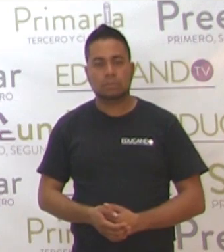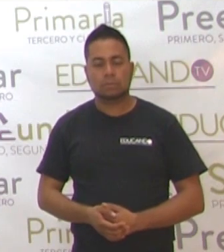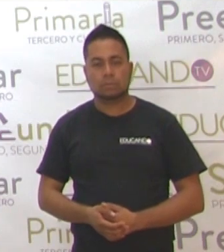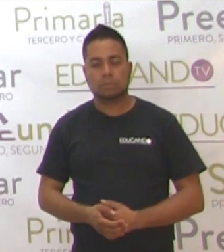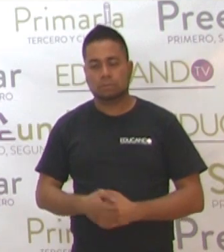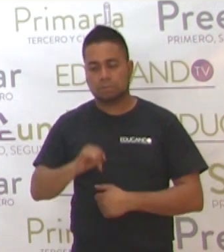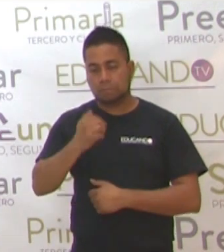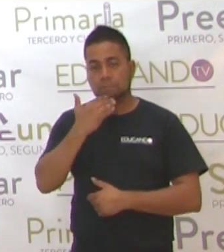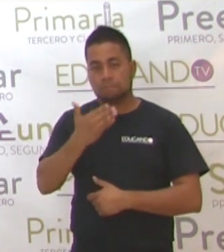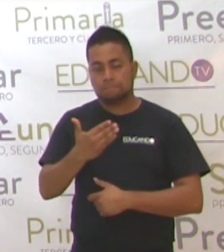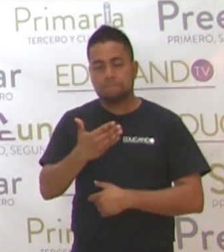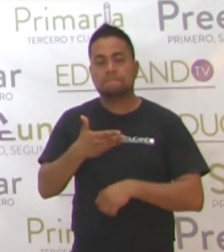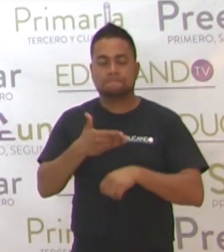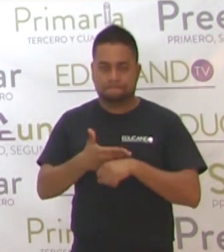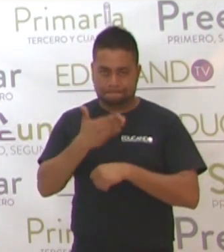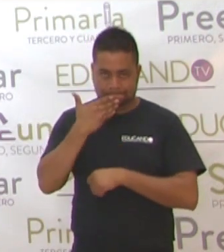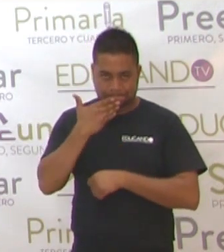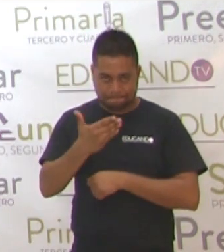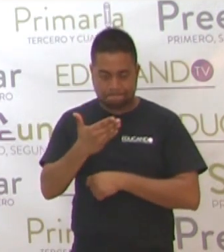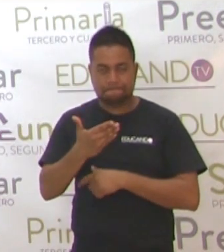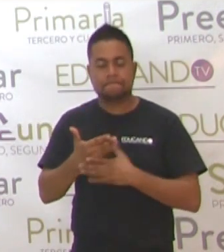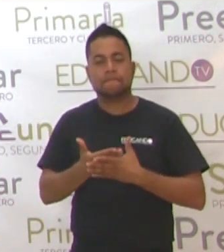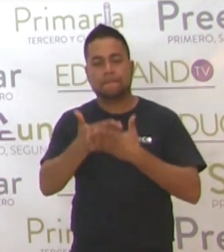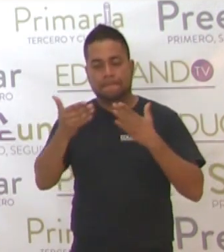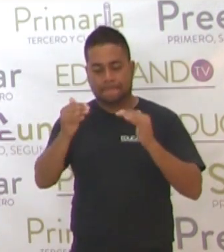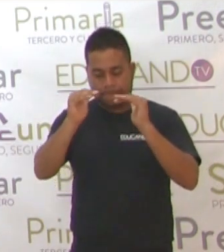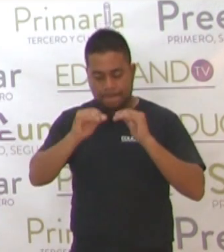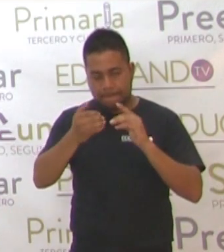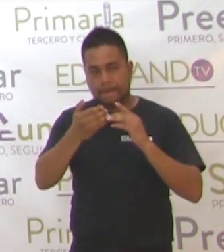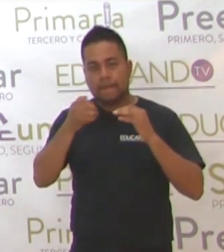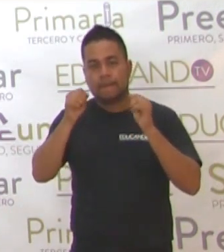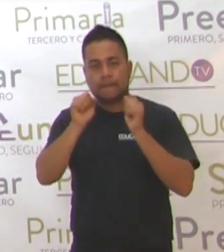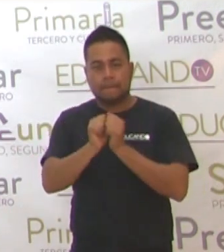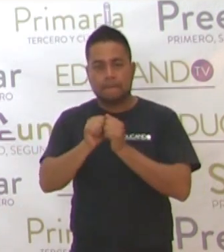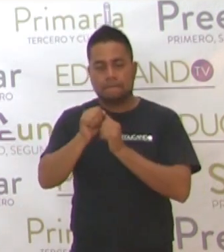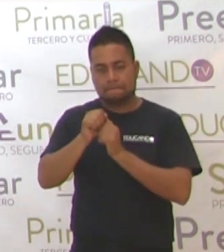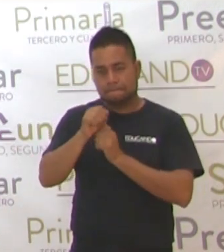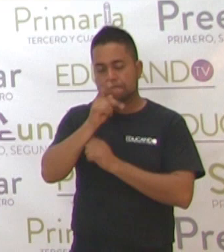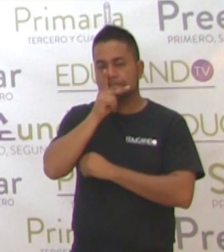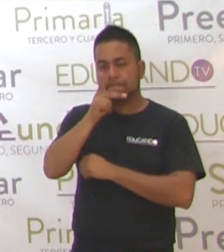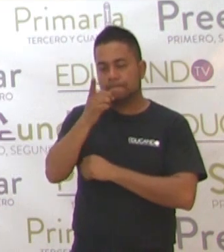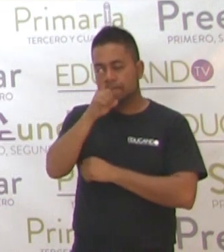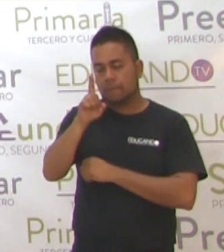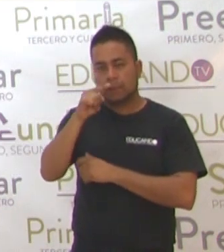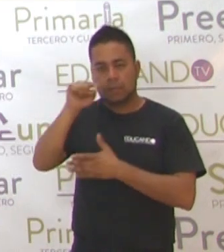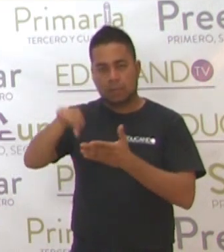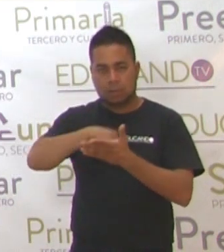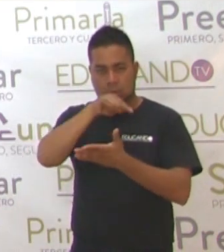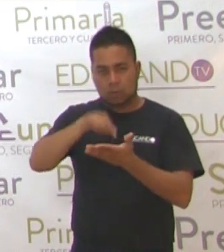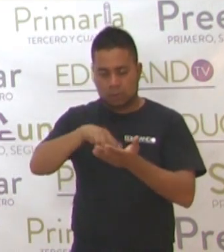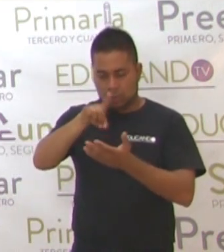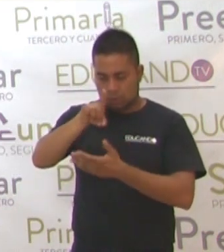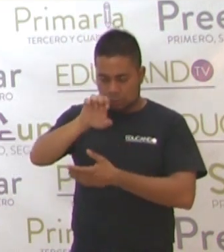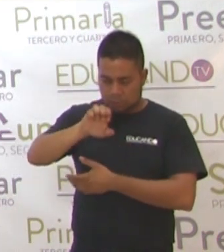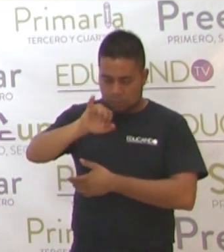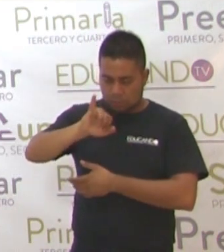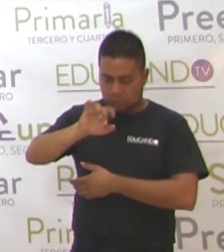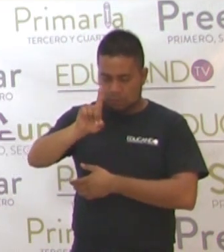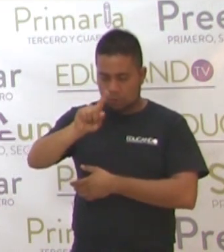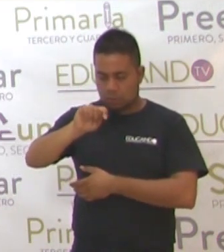muy bien niños y niñas vamos ahora con el díptico del lugar bien dice así la